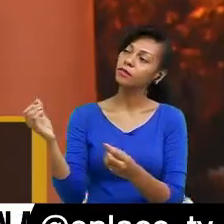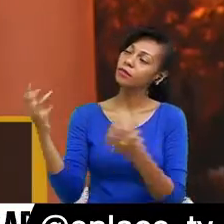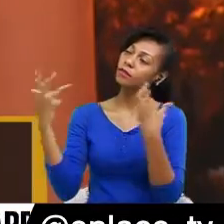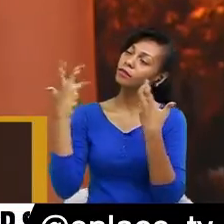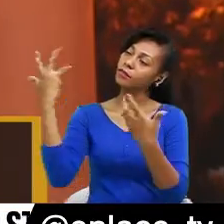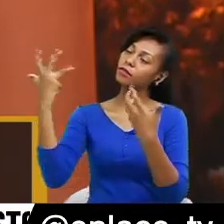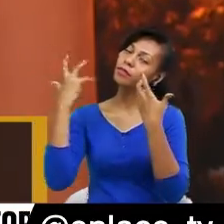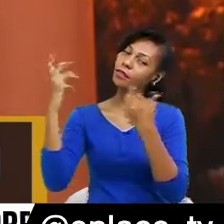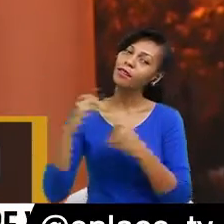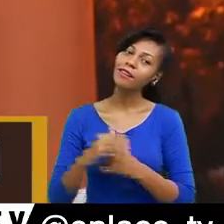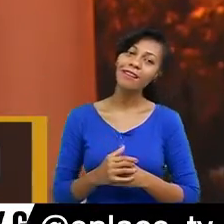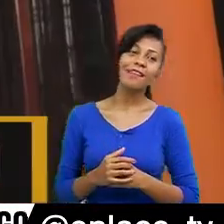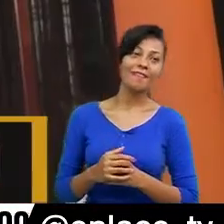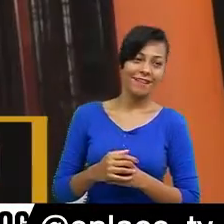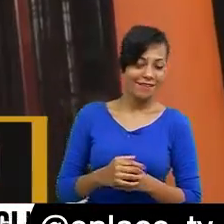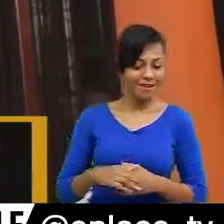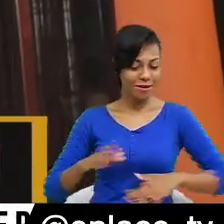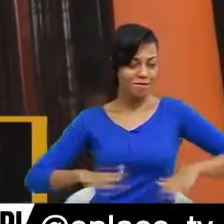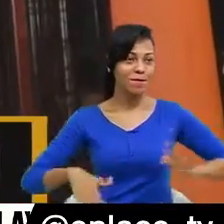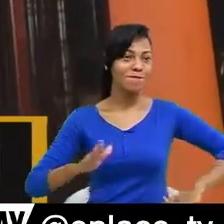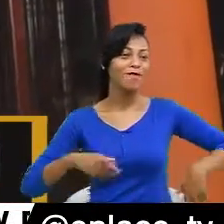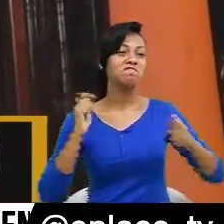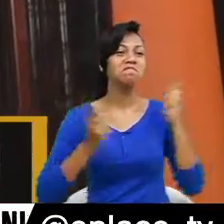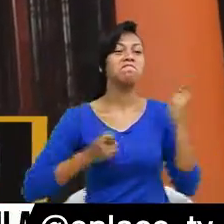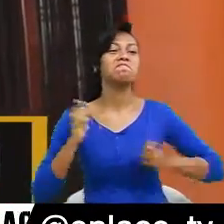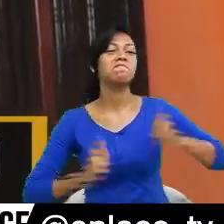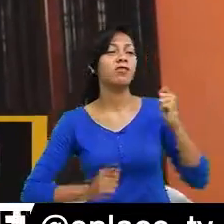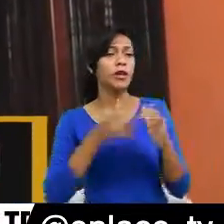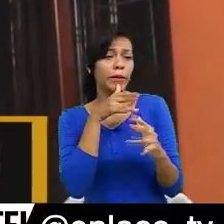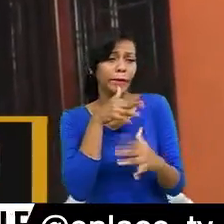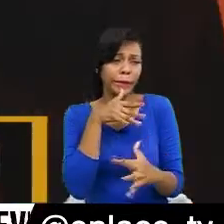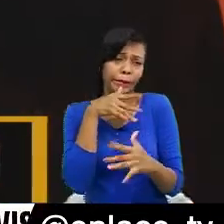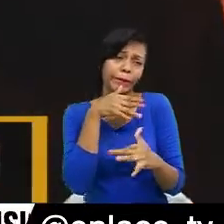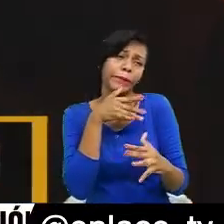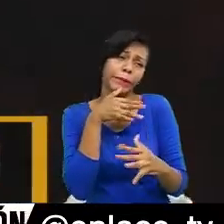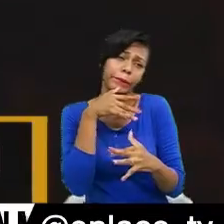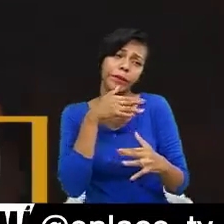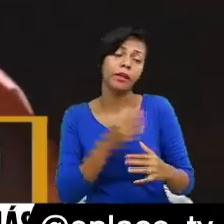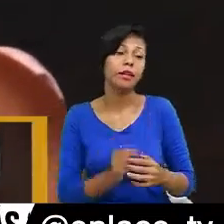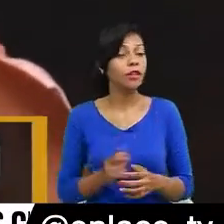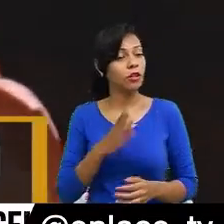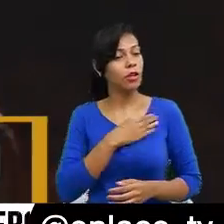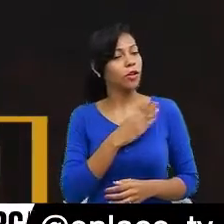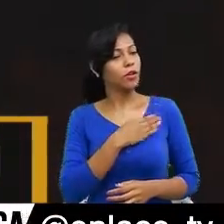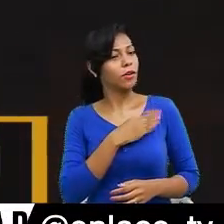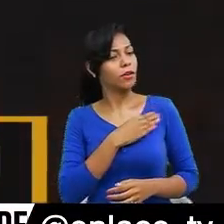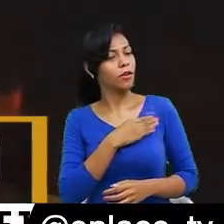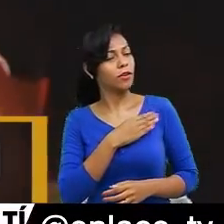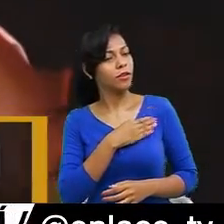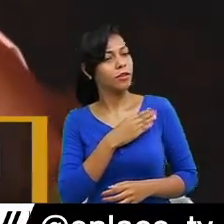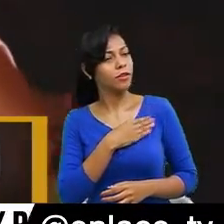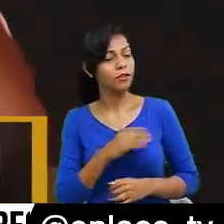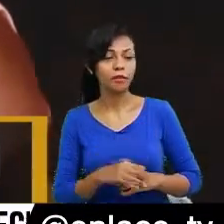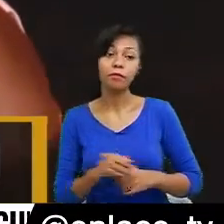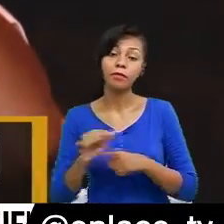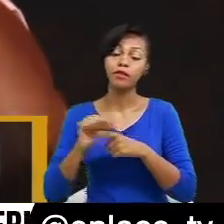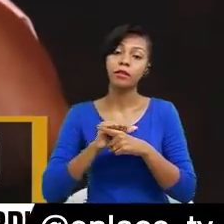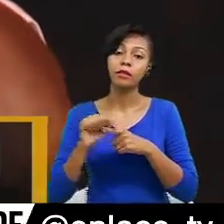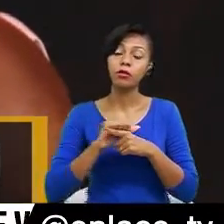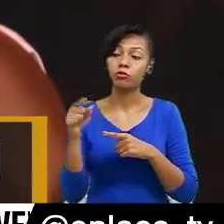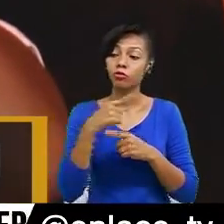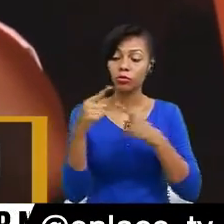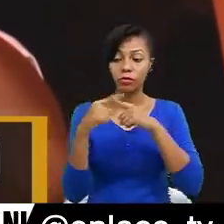trajeron el folclore de las tamboras. El director de Yaoundé, Willor Mercado, ha participado durante 15 años consecutivos en este evento folclórico que